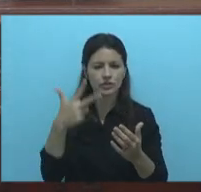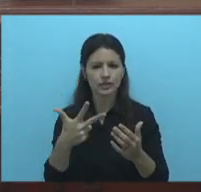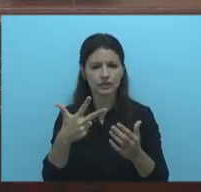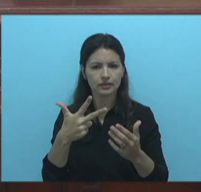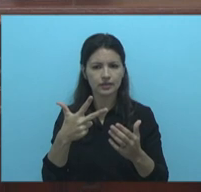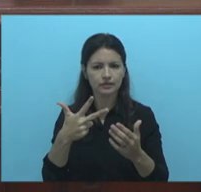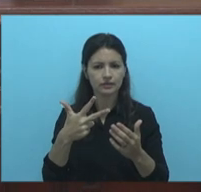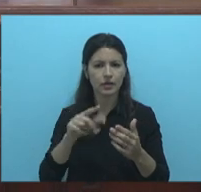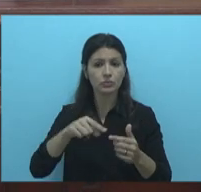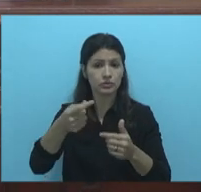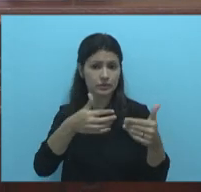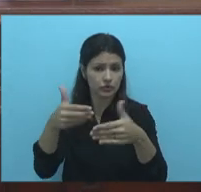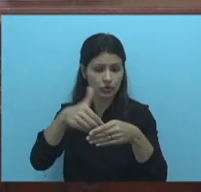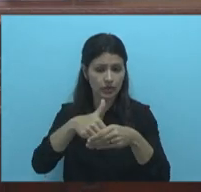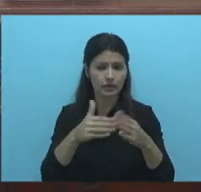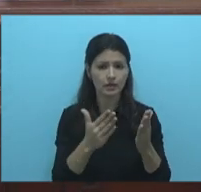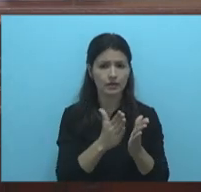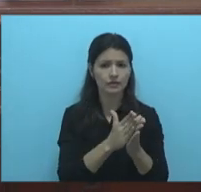46.583, preferencia para una sesión.